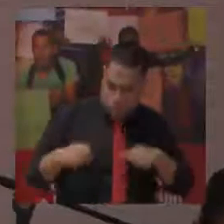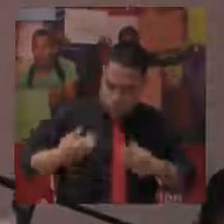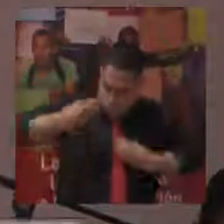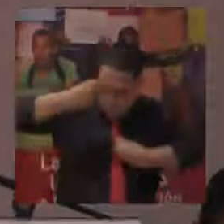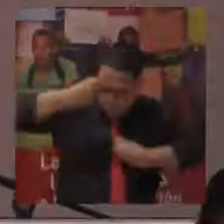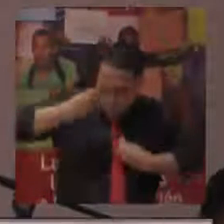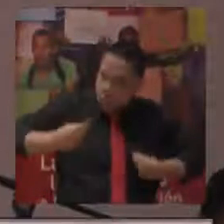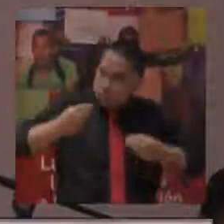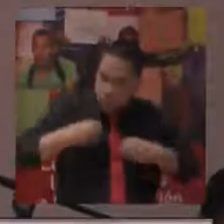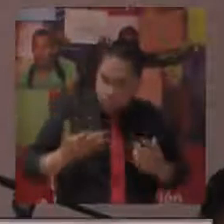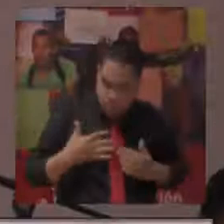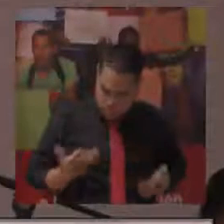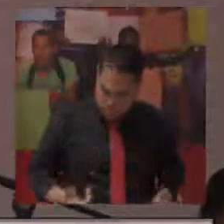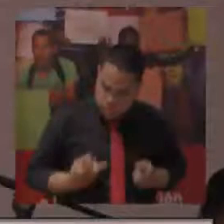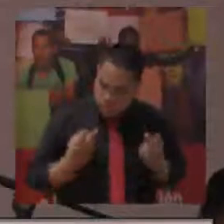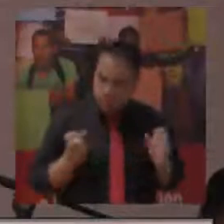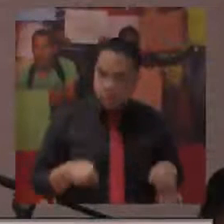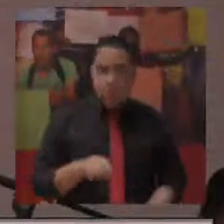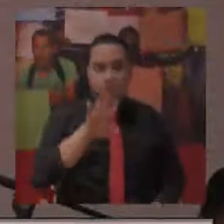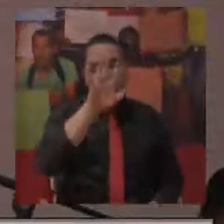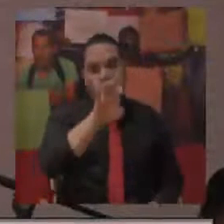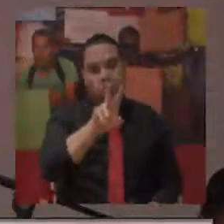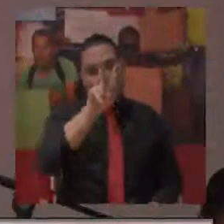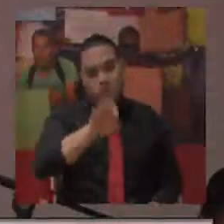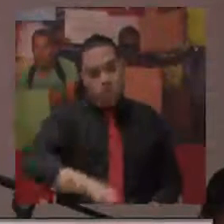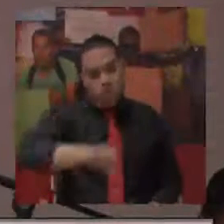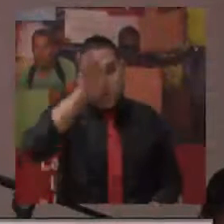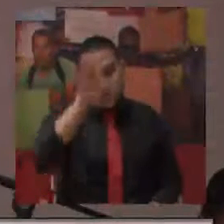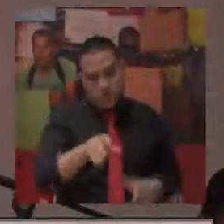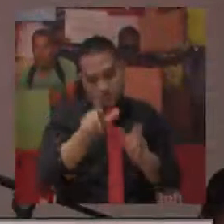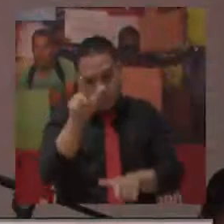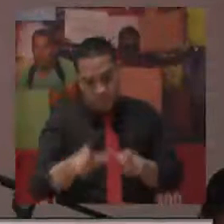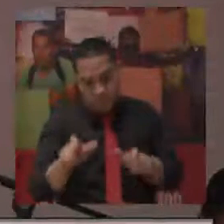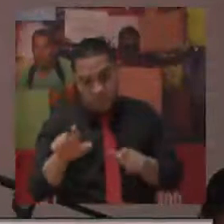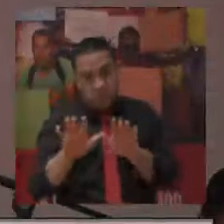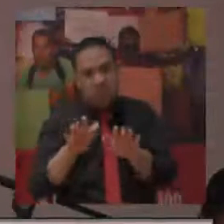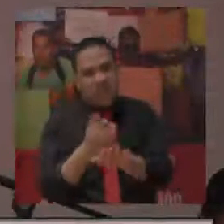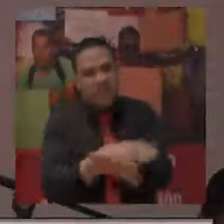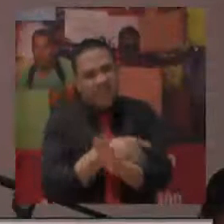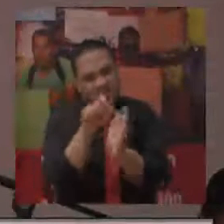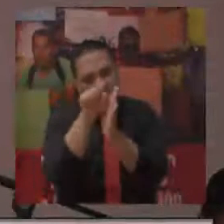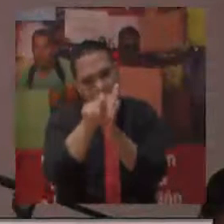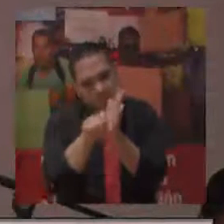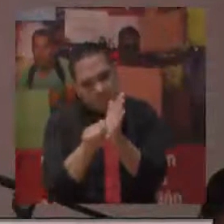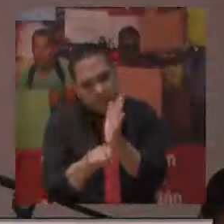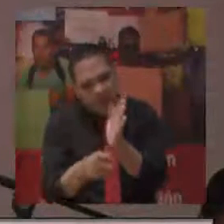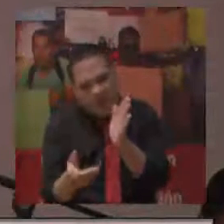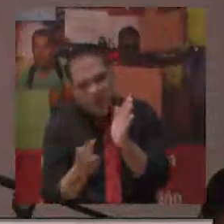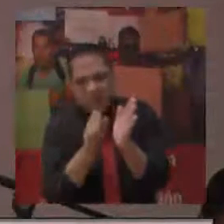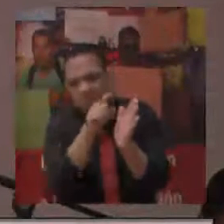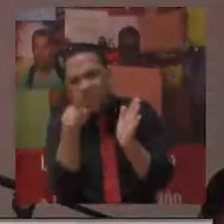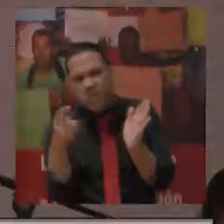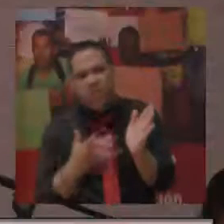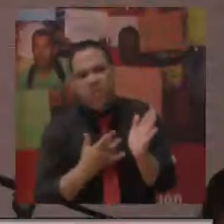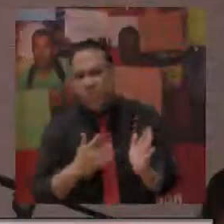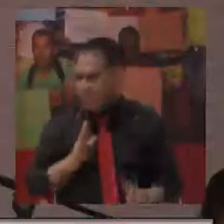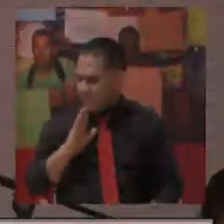de vida. El 92% de la población, gracias a una encuesta que hicimos de satisfacción con